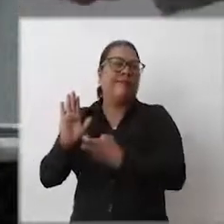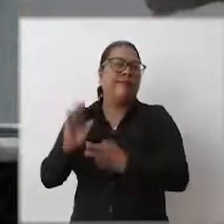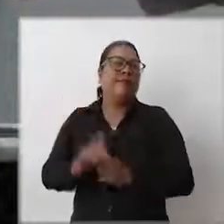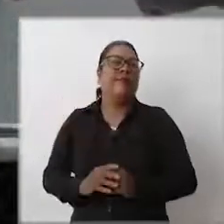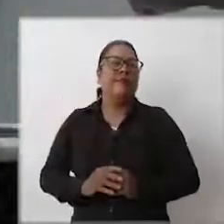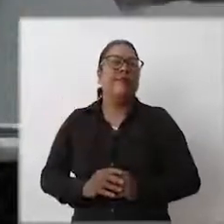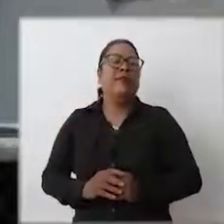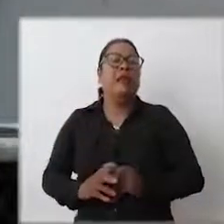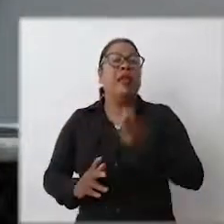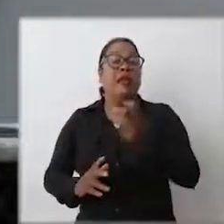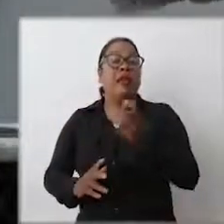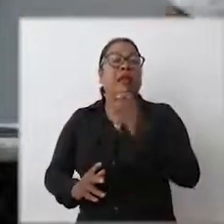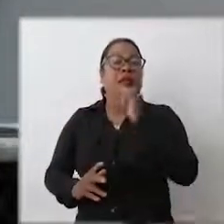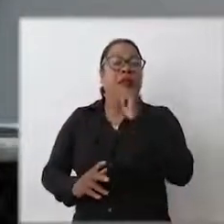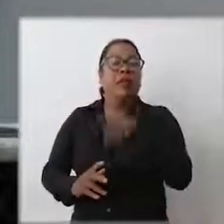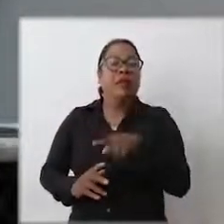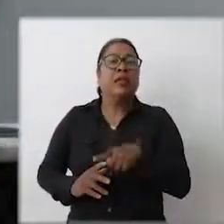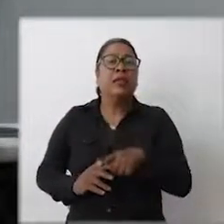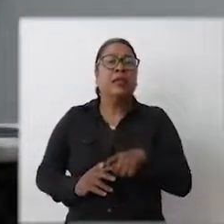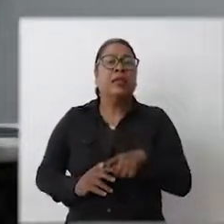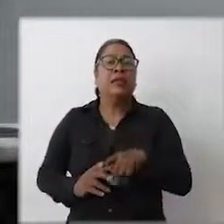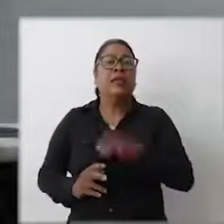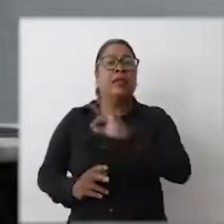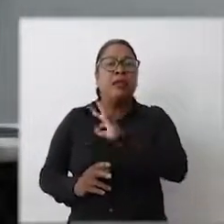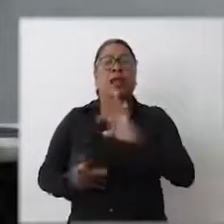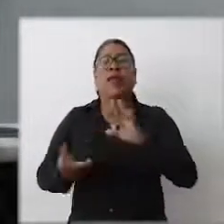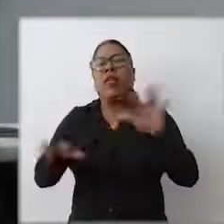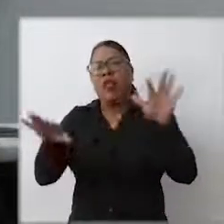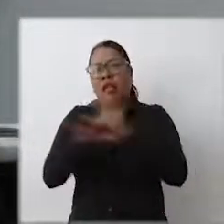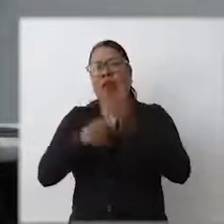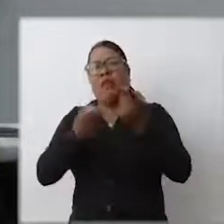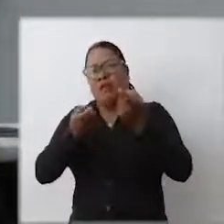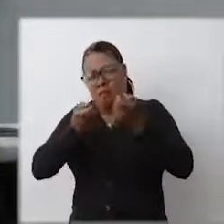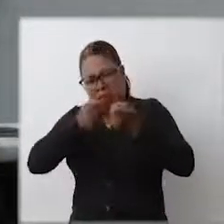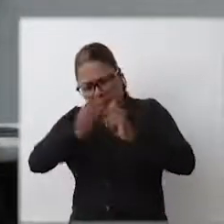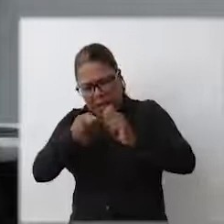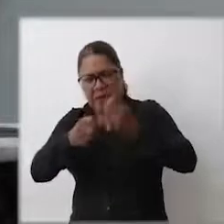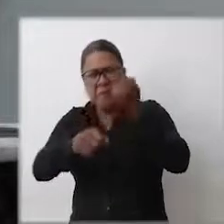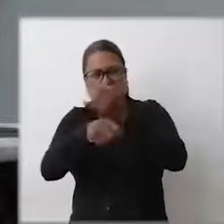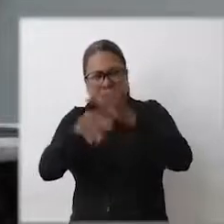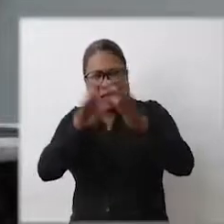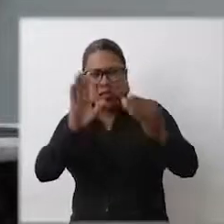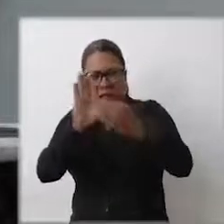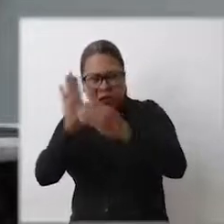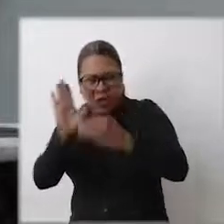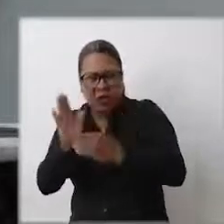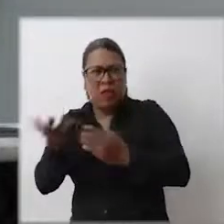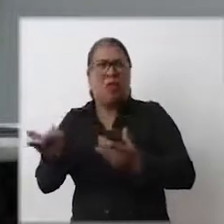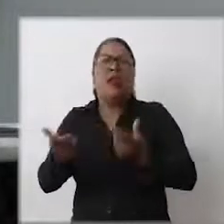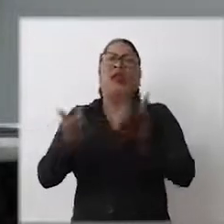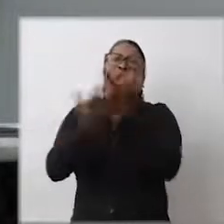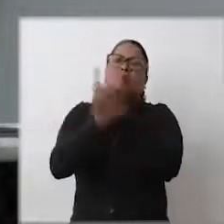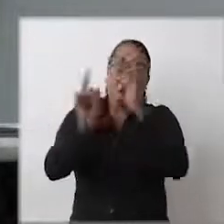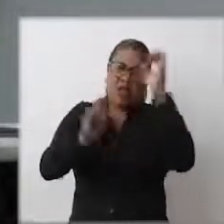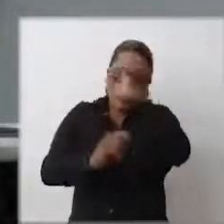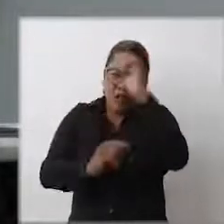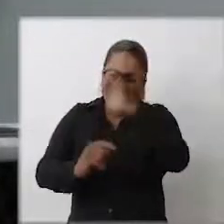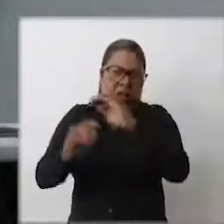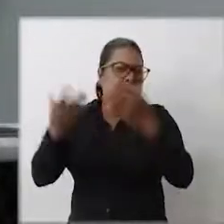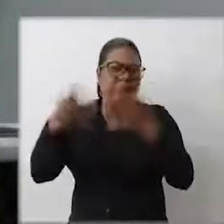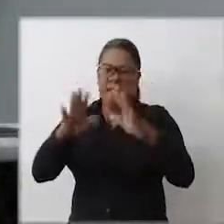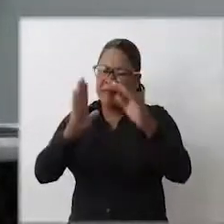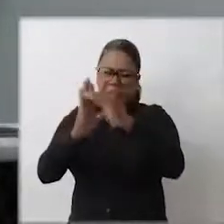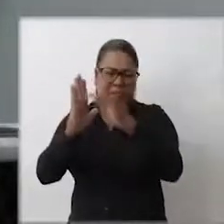Estos instrumentos se los estoy mostrando, que están hechos a base de la tecnología que describí en su oportunidad. Tiene un